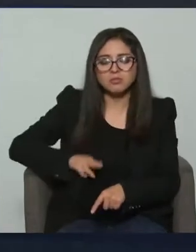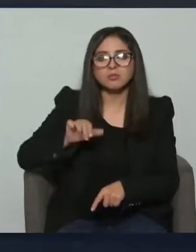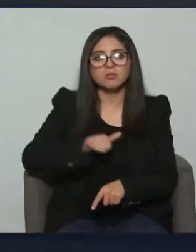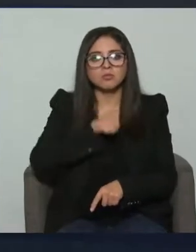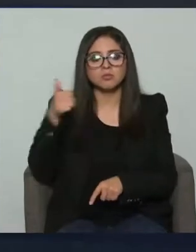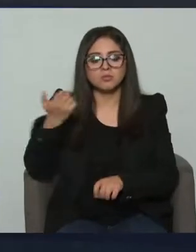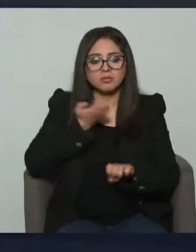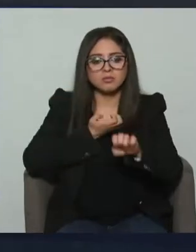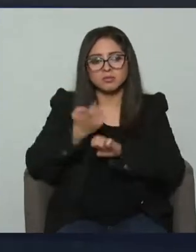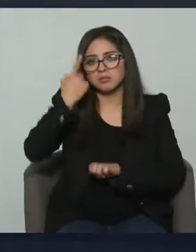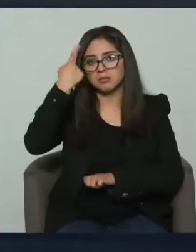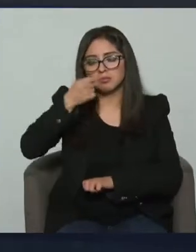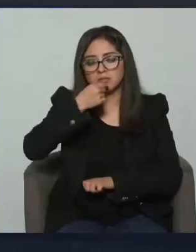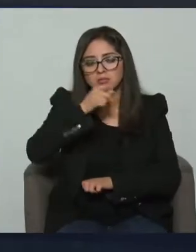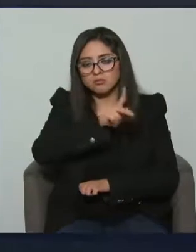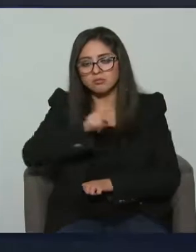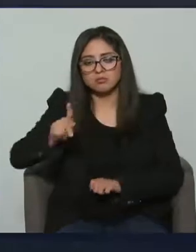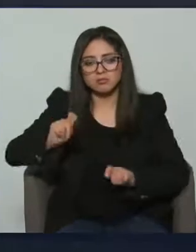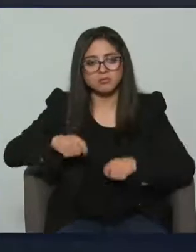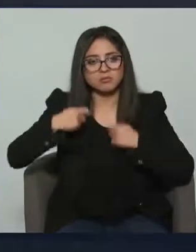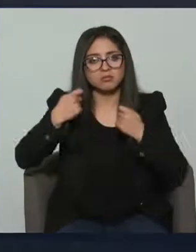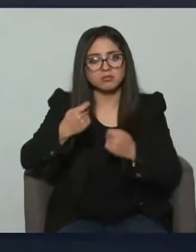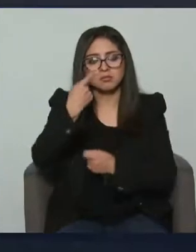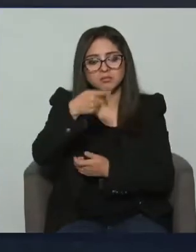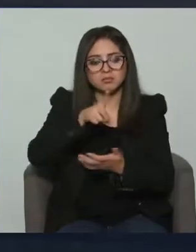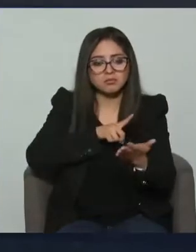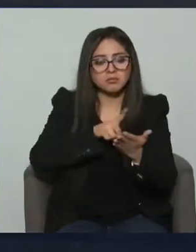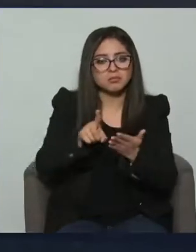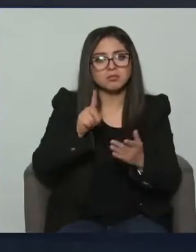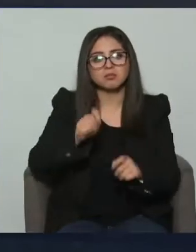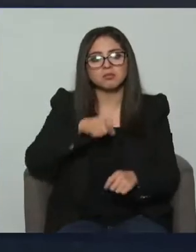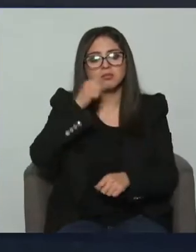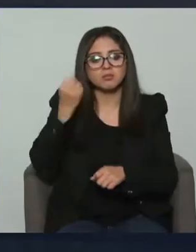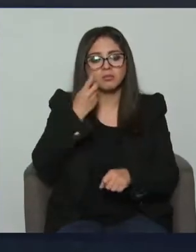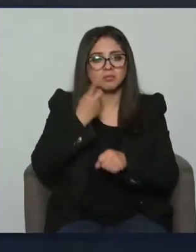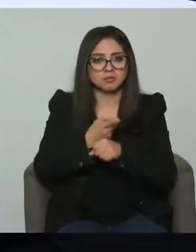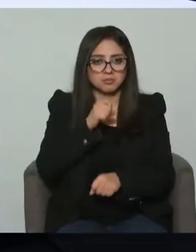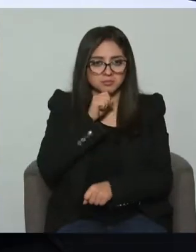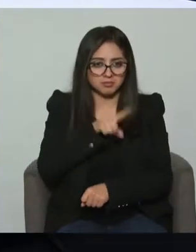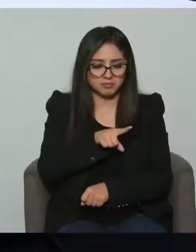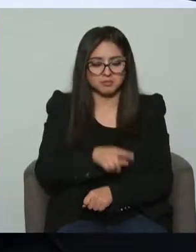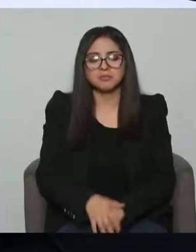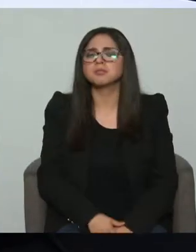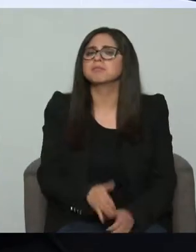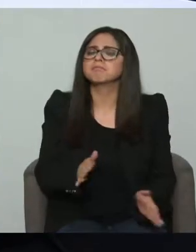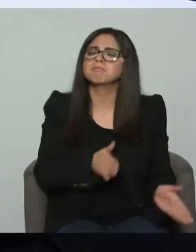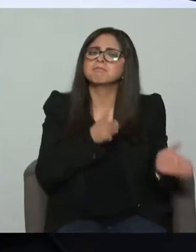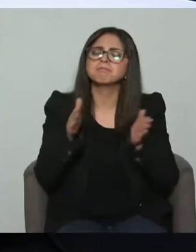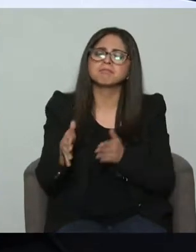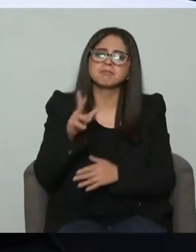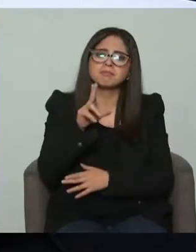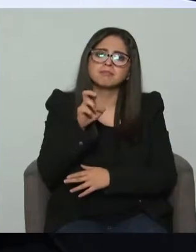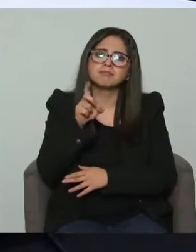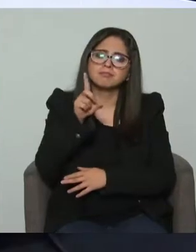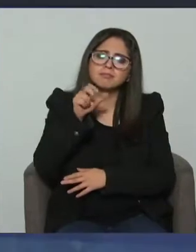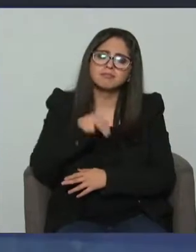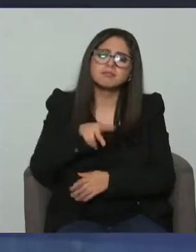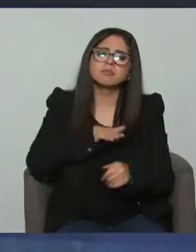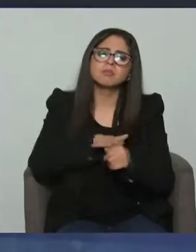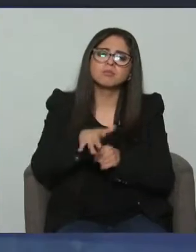todos los niños gocen de los mismos derechos y de las mismas prerrogativas, ¿no? ¿Y qué datos tienen ustedes en la Redín con respecto a la violencia en la infancia?